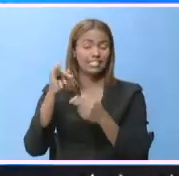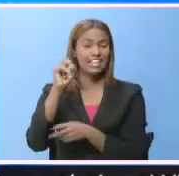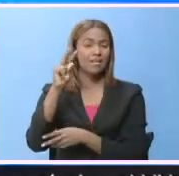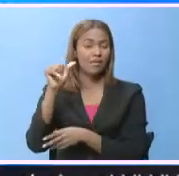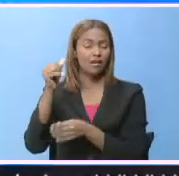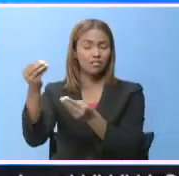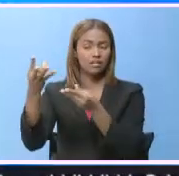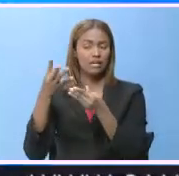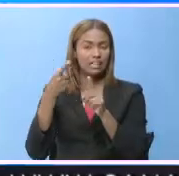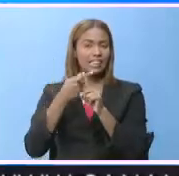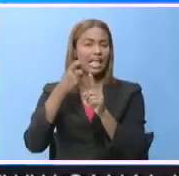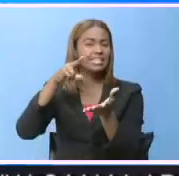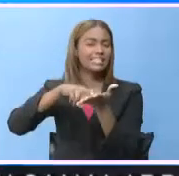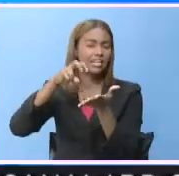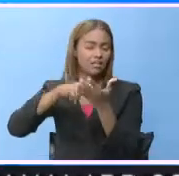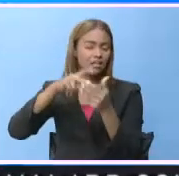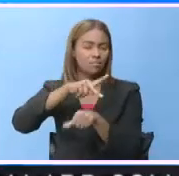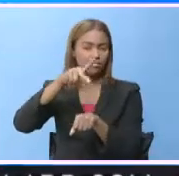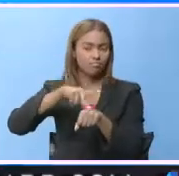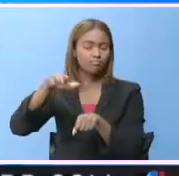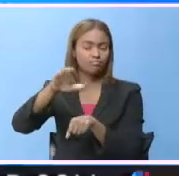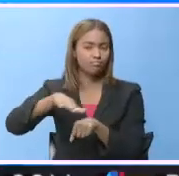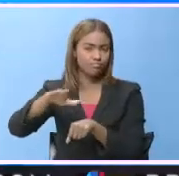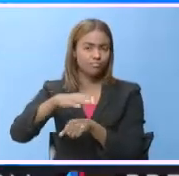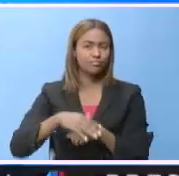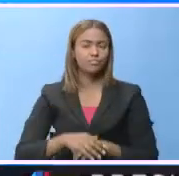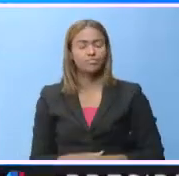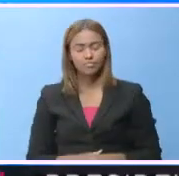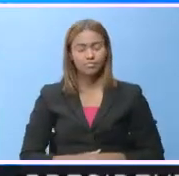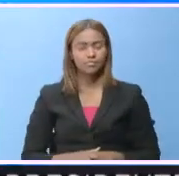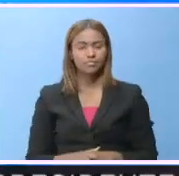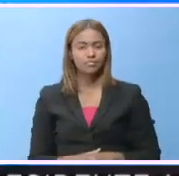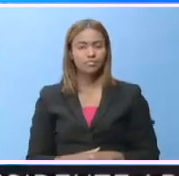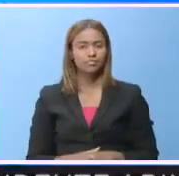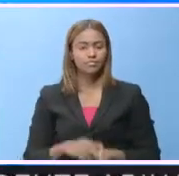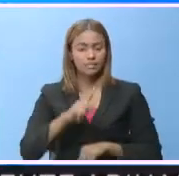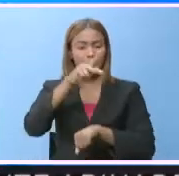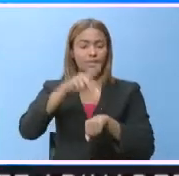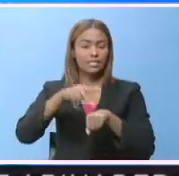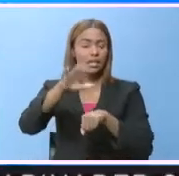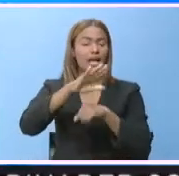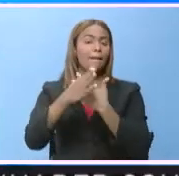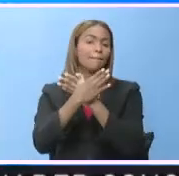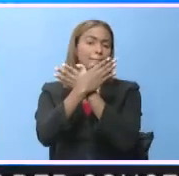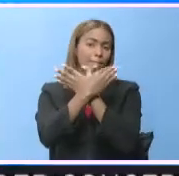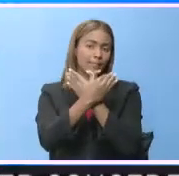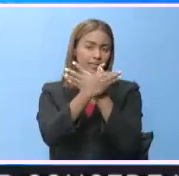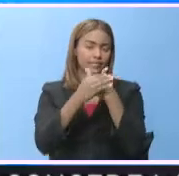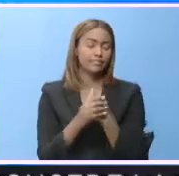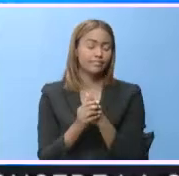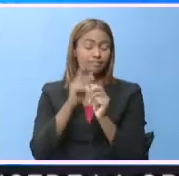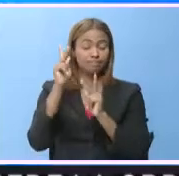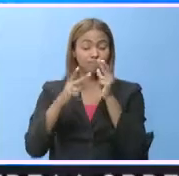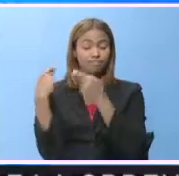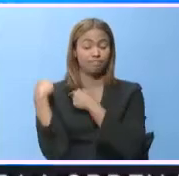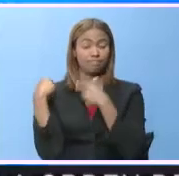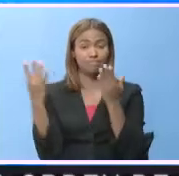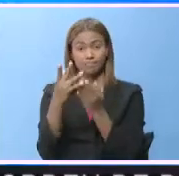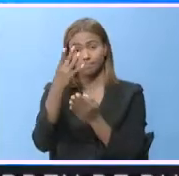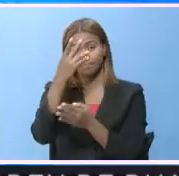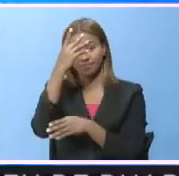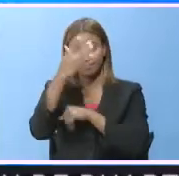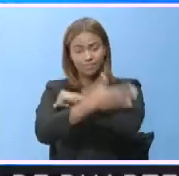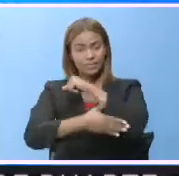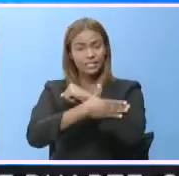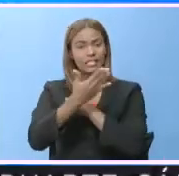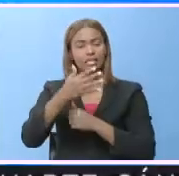desde Salcedo, el municipio cabecera de la provincia Hermanas Mirabal, la provincia de las mariposas. Autoridades del país recordaron con orgullo la vida y